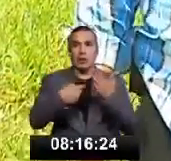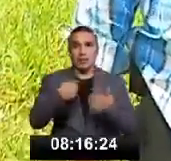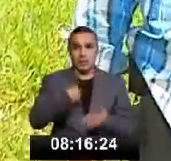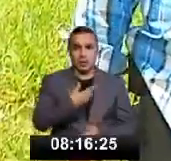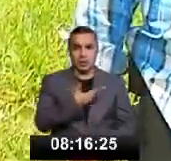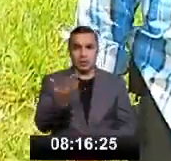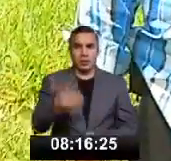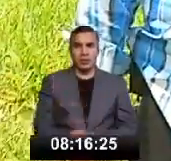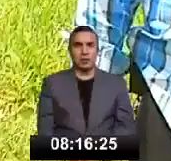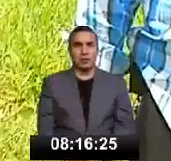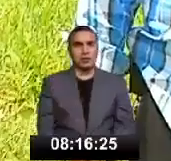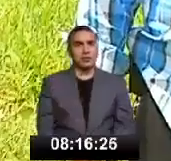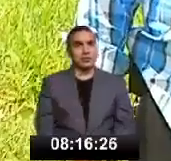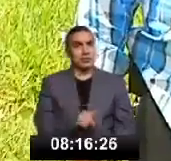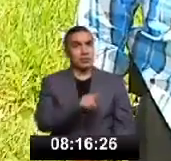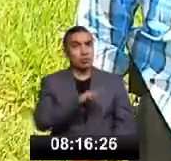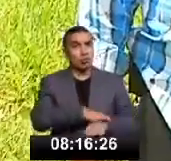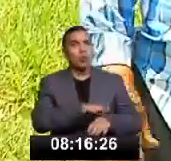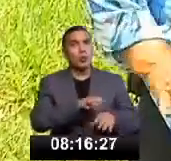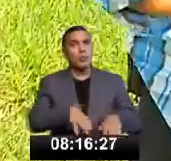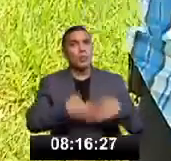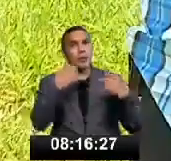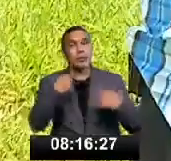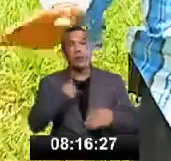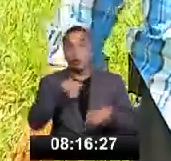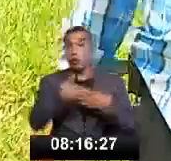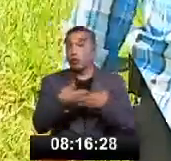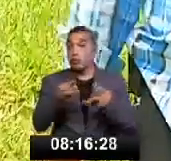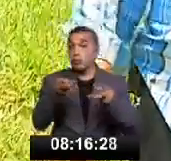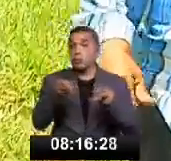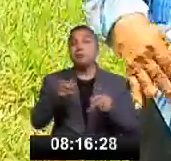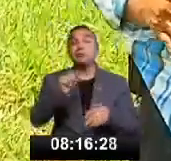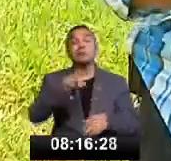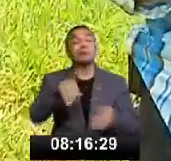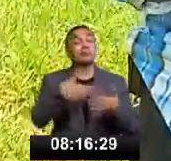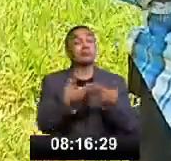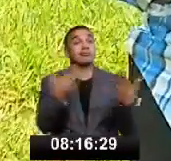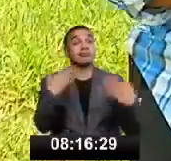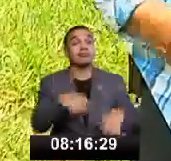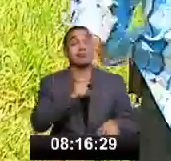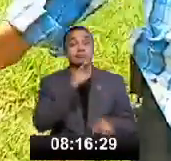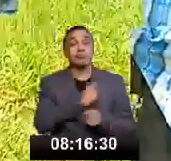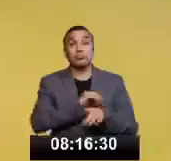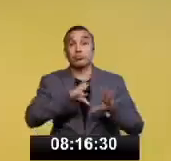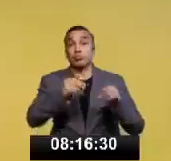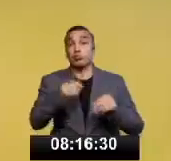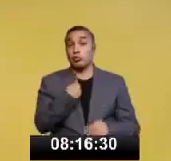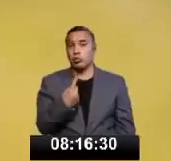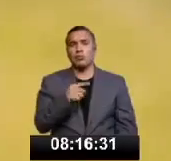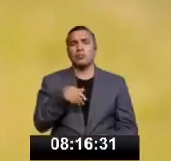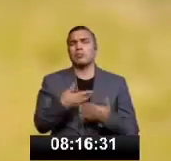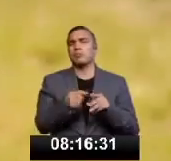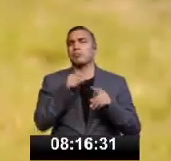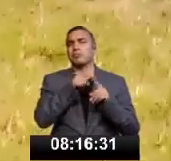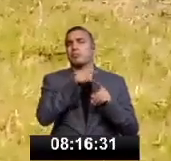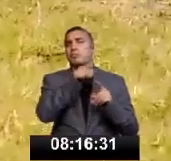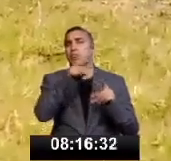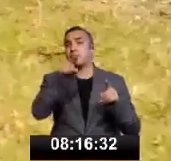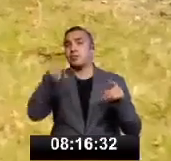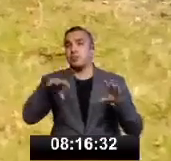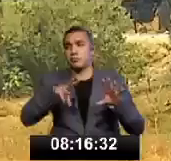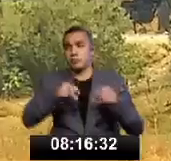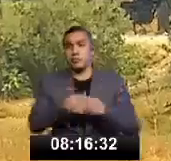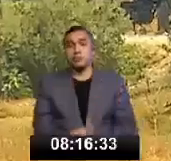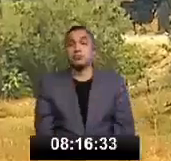nosotros. ¿Eso ocurre con todos? Con todos, porque no es solamente a mí que me han robado, sino... Casos como estos